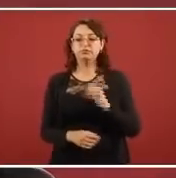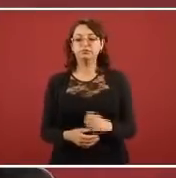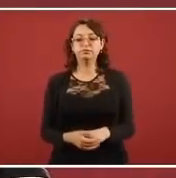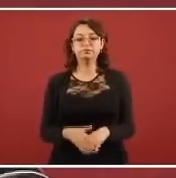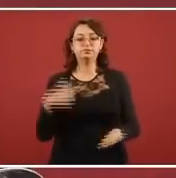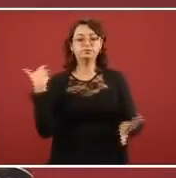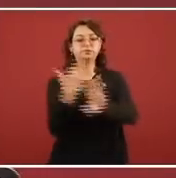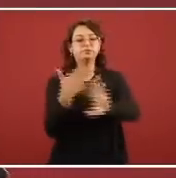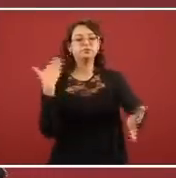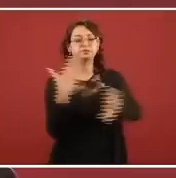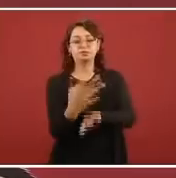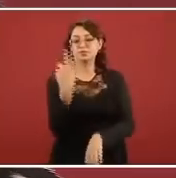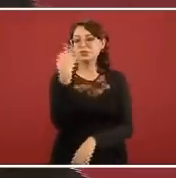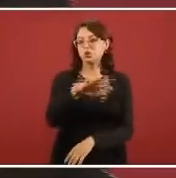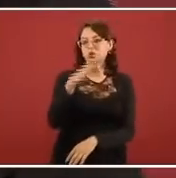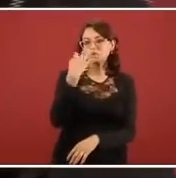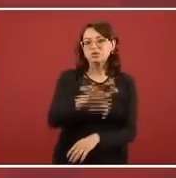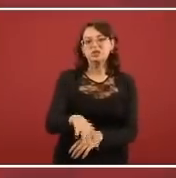grosero,